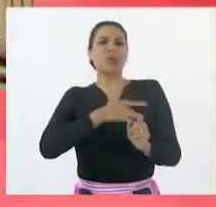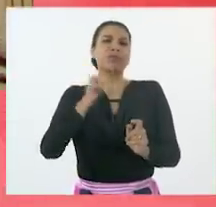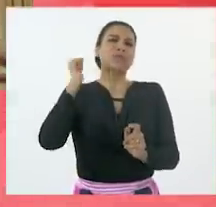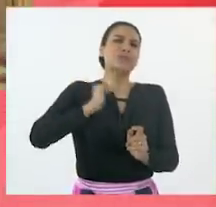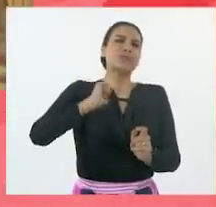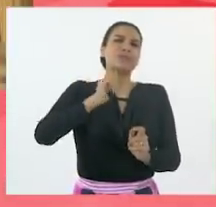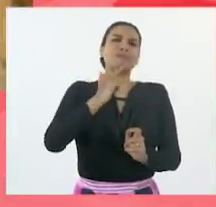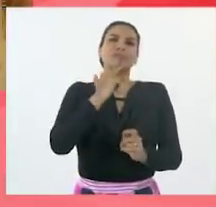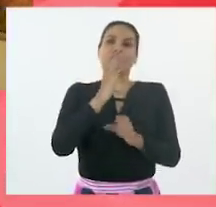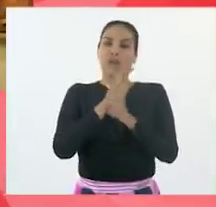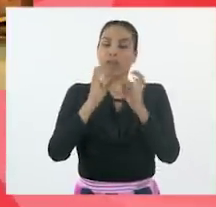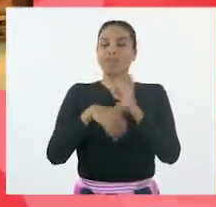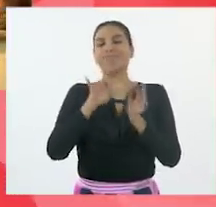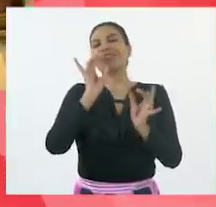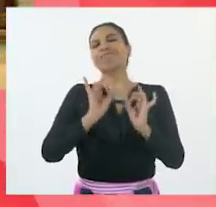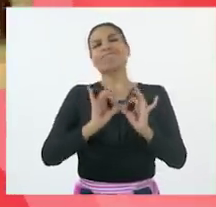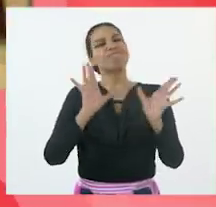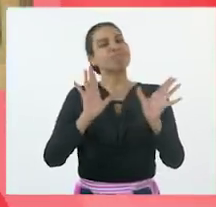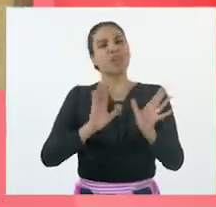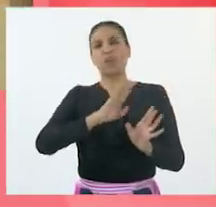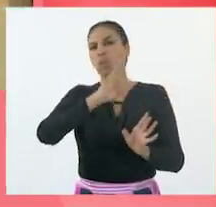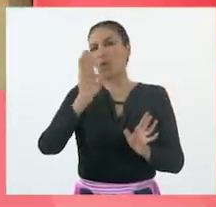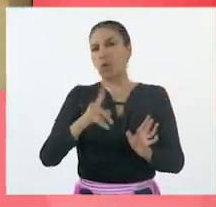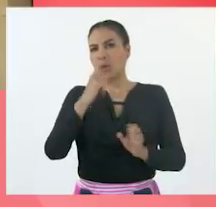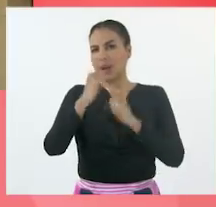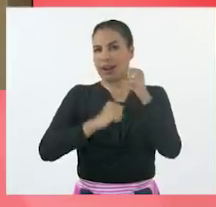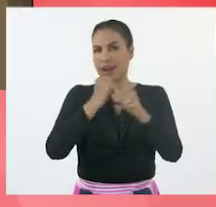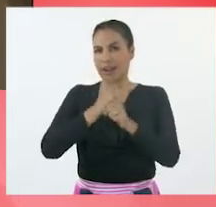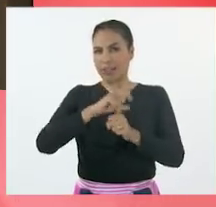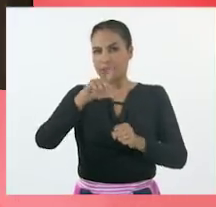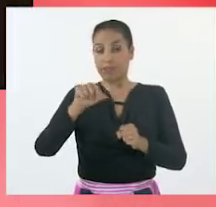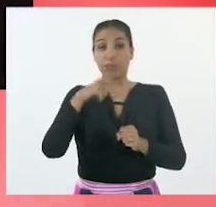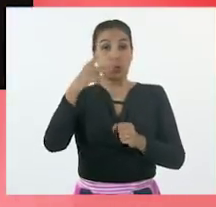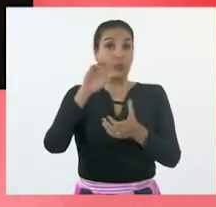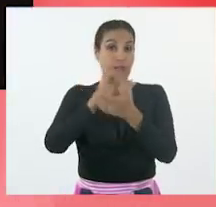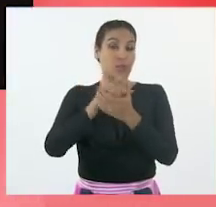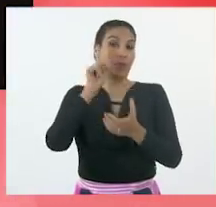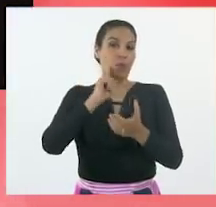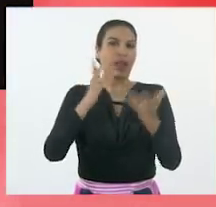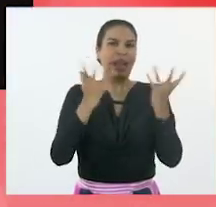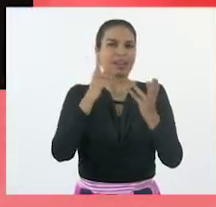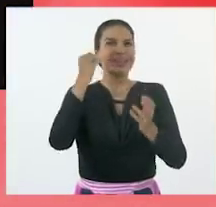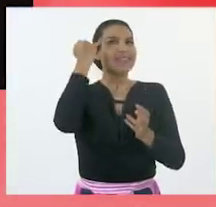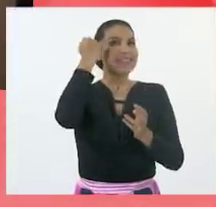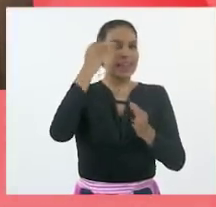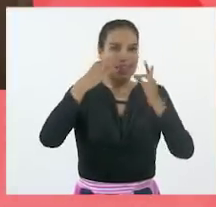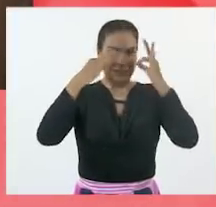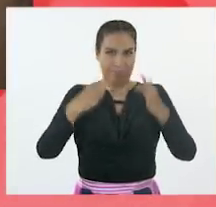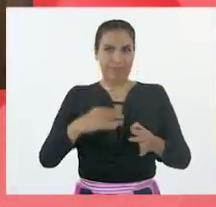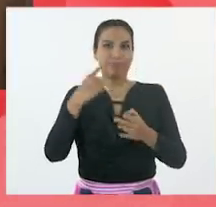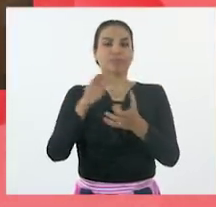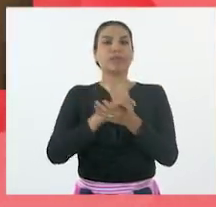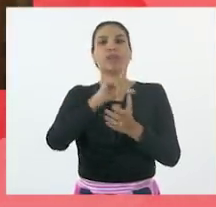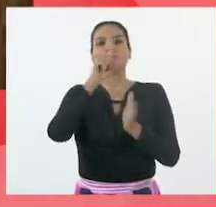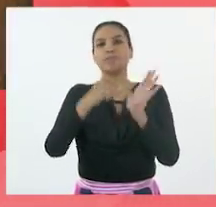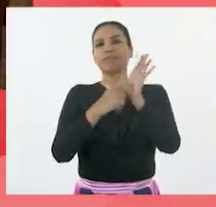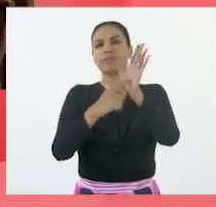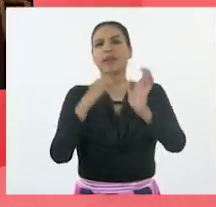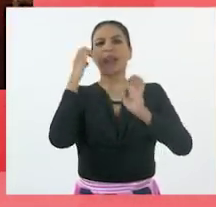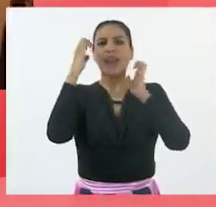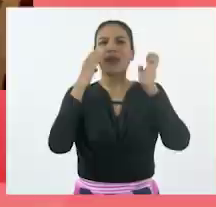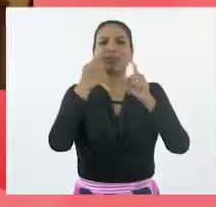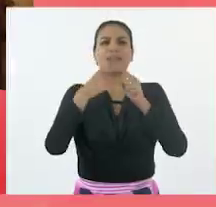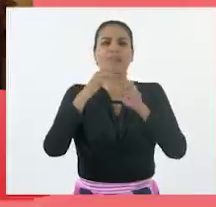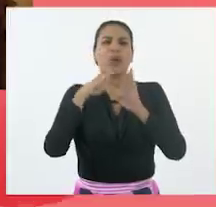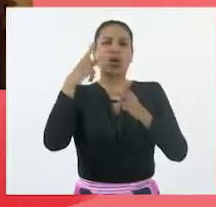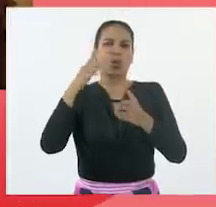antigüedades. Desafortunadamente murió un año después, pero su esposa llevó a cabo la idea original, exponiendo aquí el